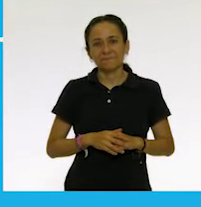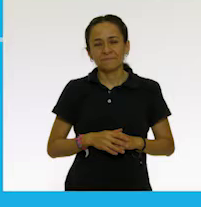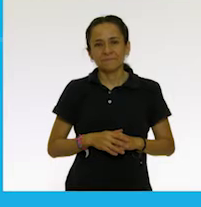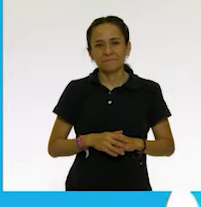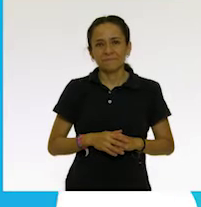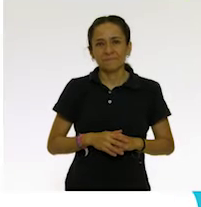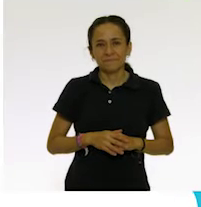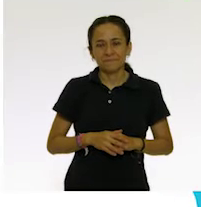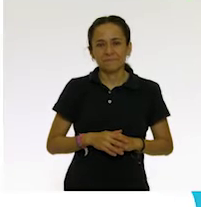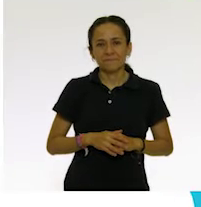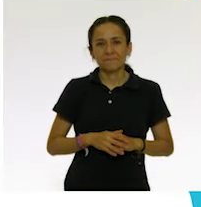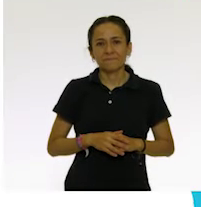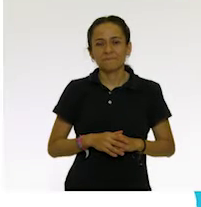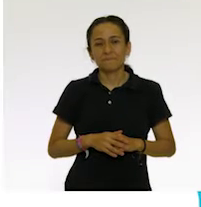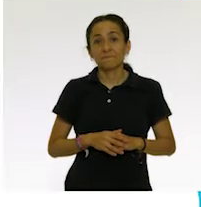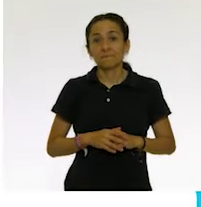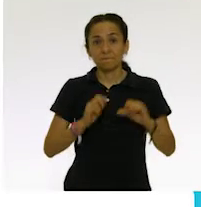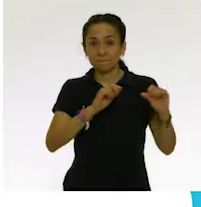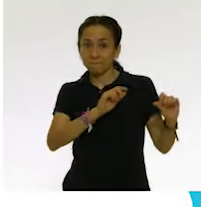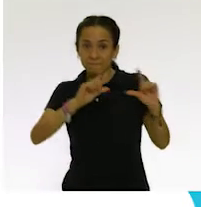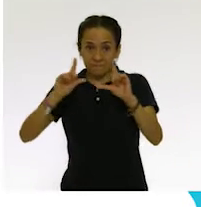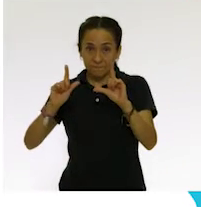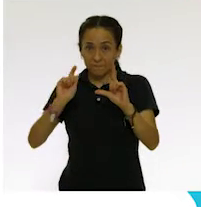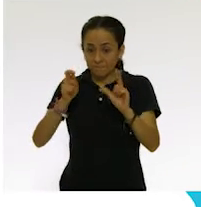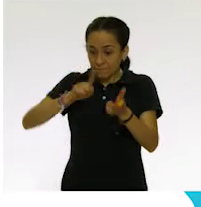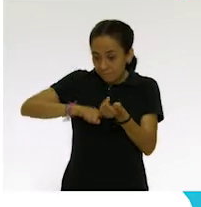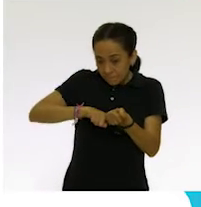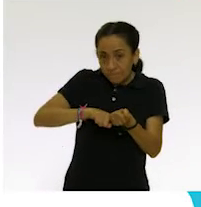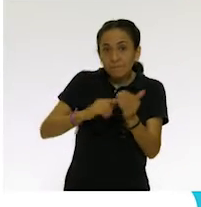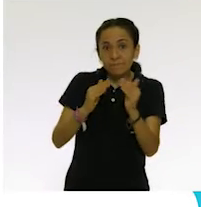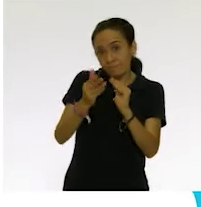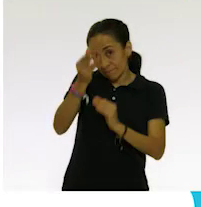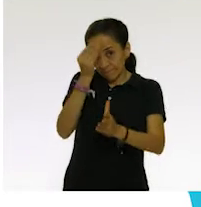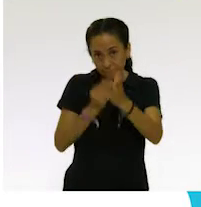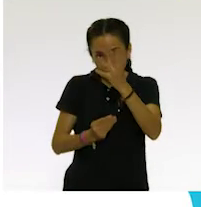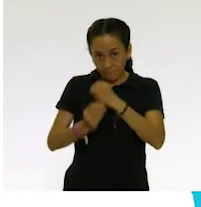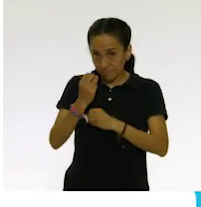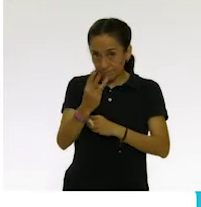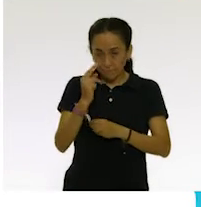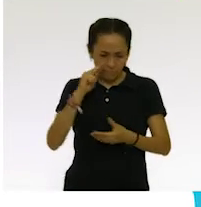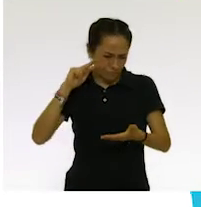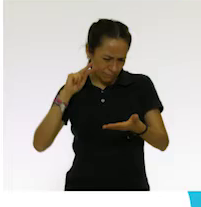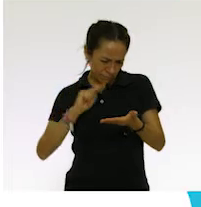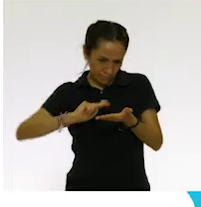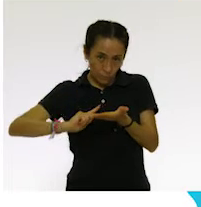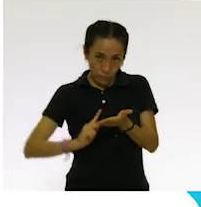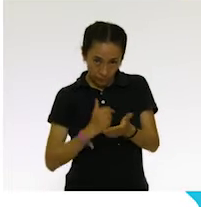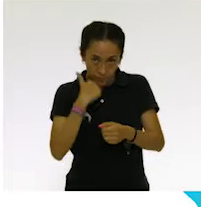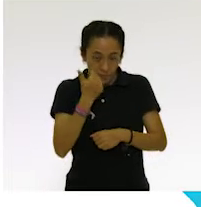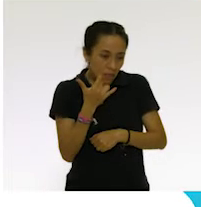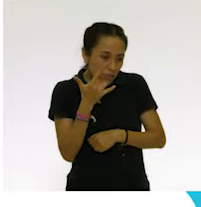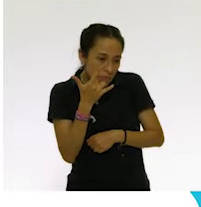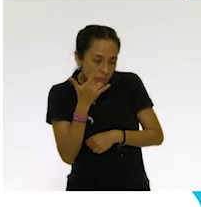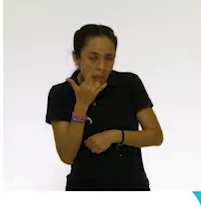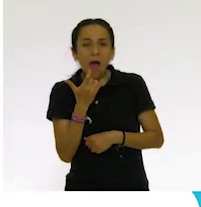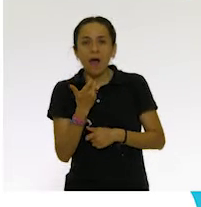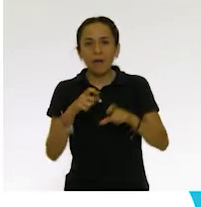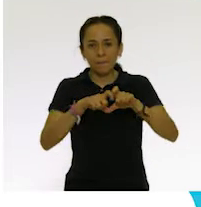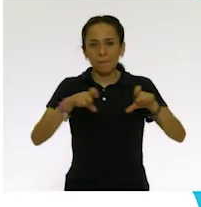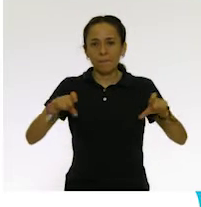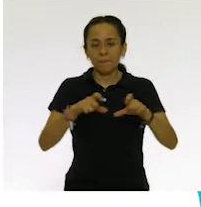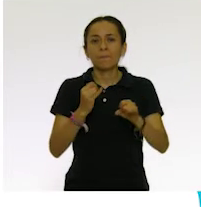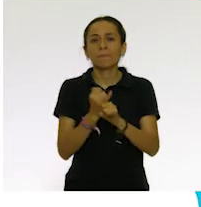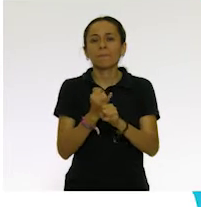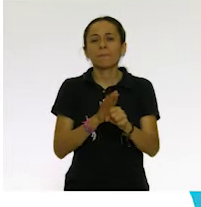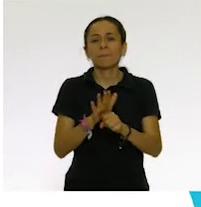conaliteg.cep.gov.mx. Si quieres volver a ver los programas de Aprende en Casa 3, los puedes encontrar en la siguiente liga: